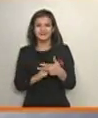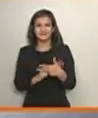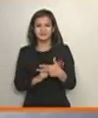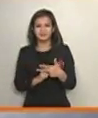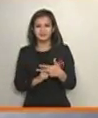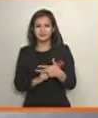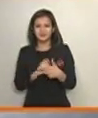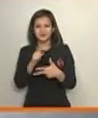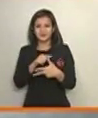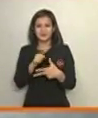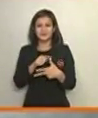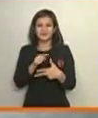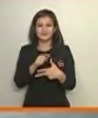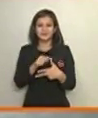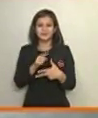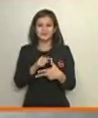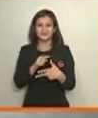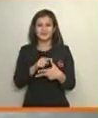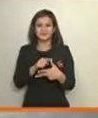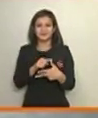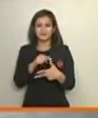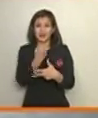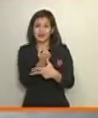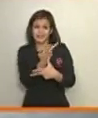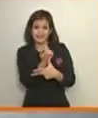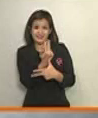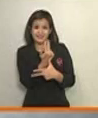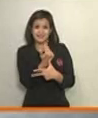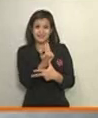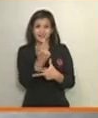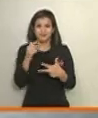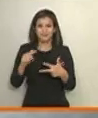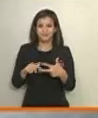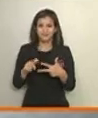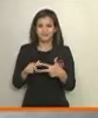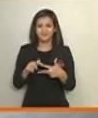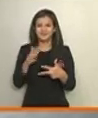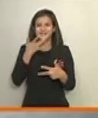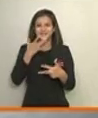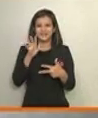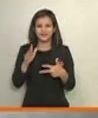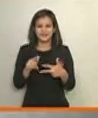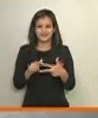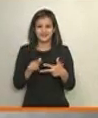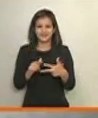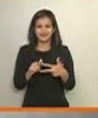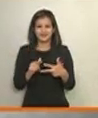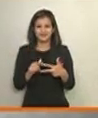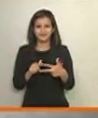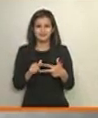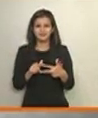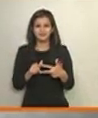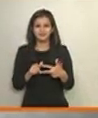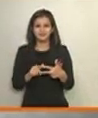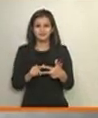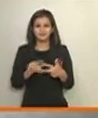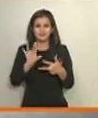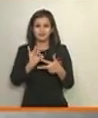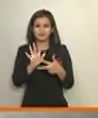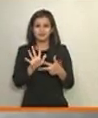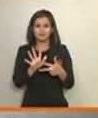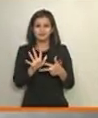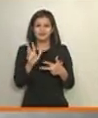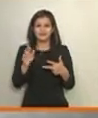ganador. Este es el 13, segundo número, suerte. Porque este es el